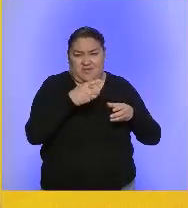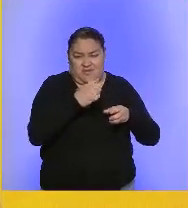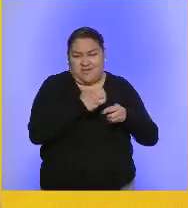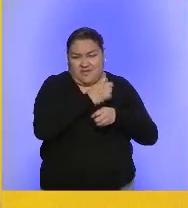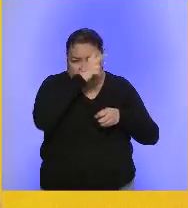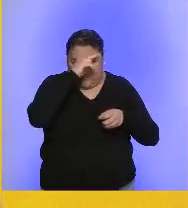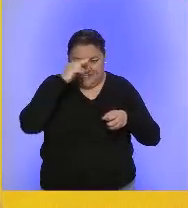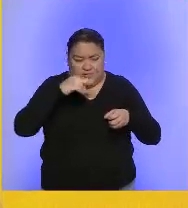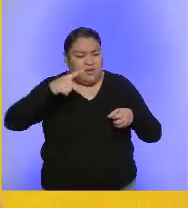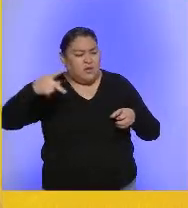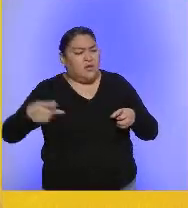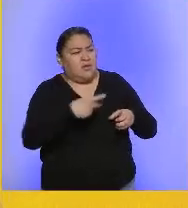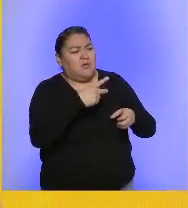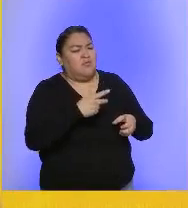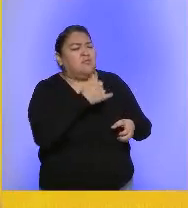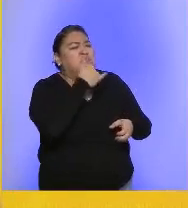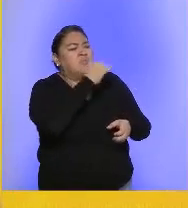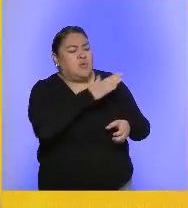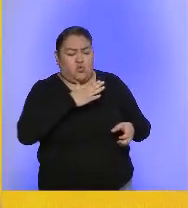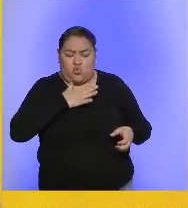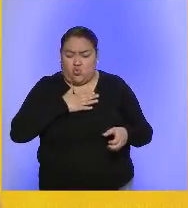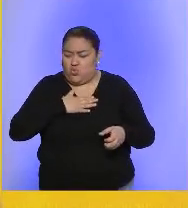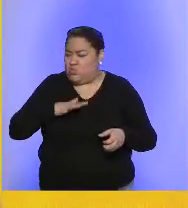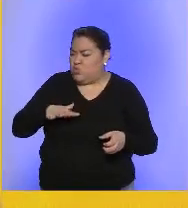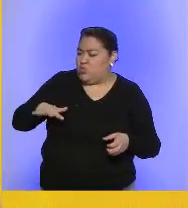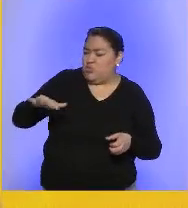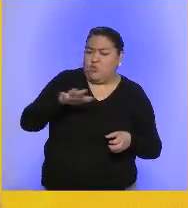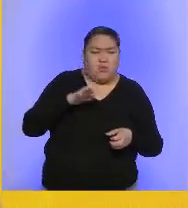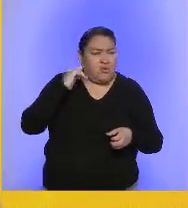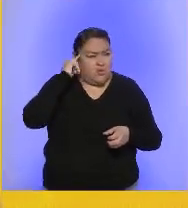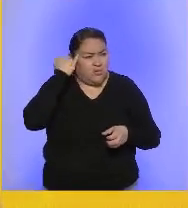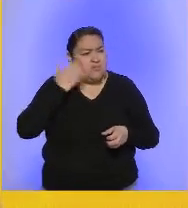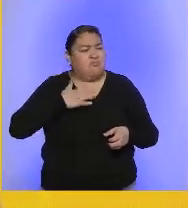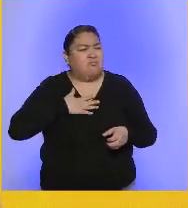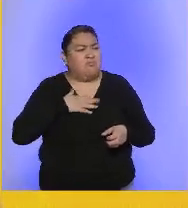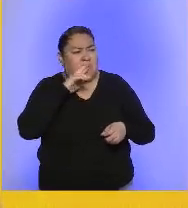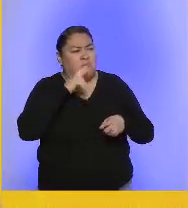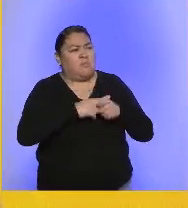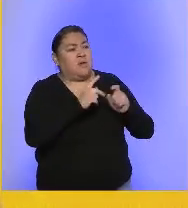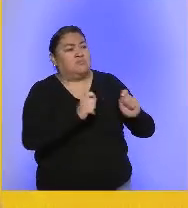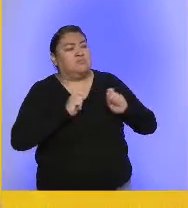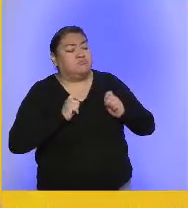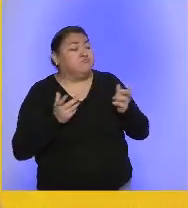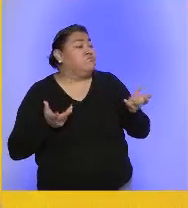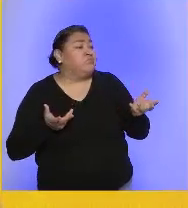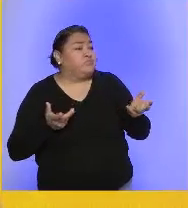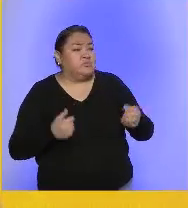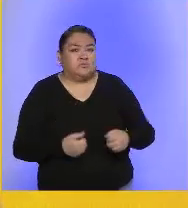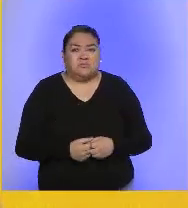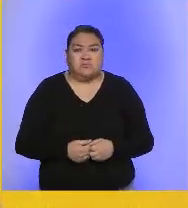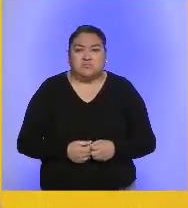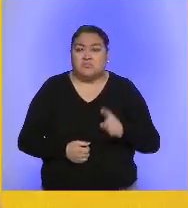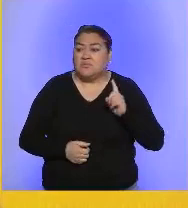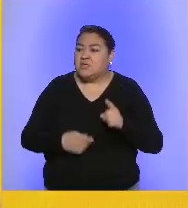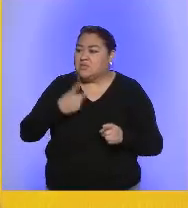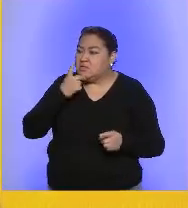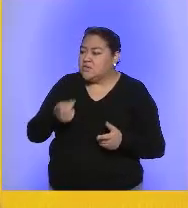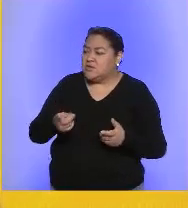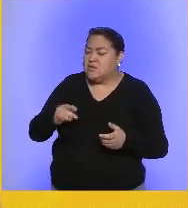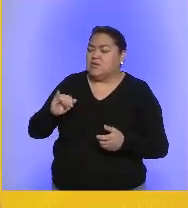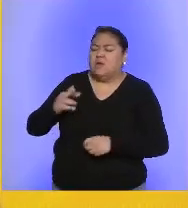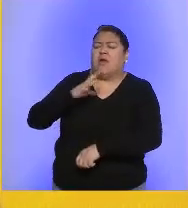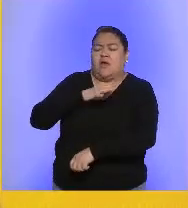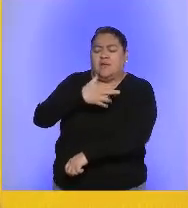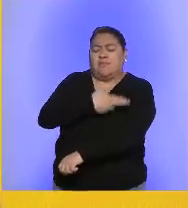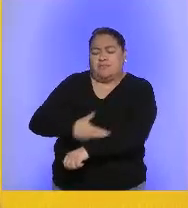cuenta en el proceso electoral local, el instituto le dijo que se estaban haciendo acciones. En cambio, llegó esta petición